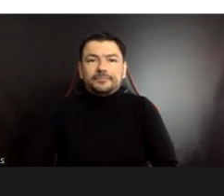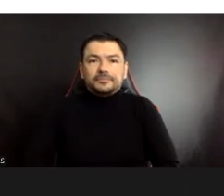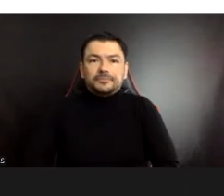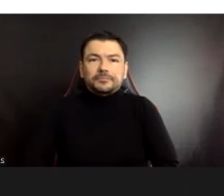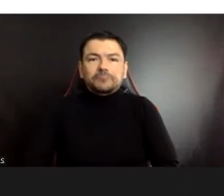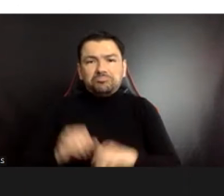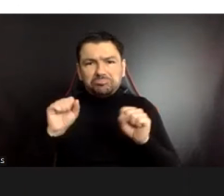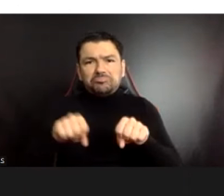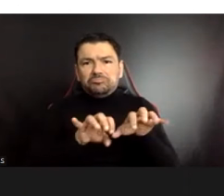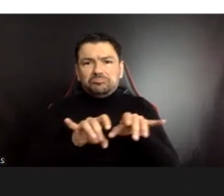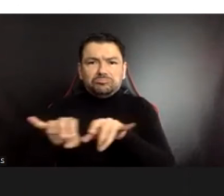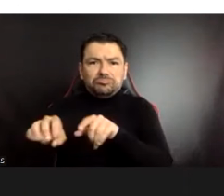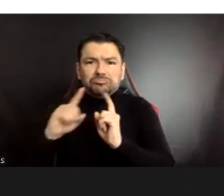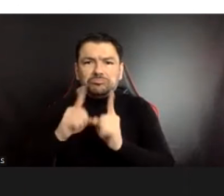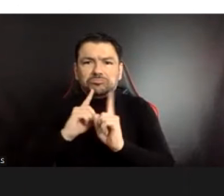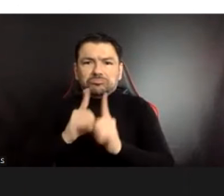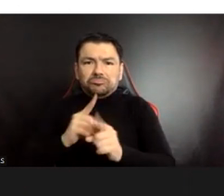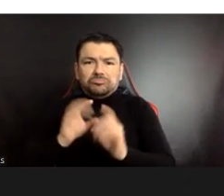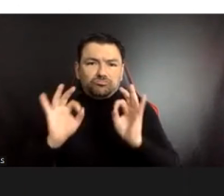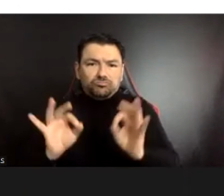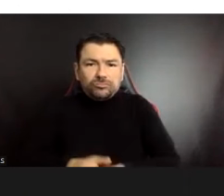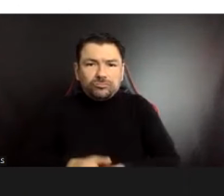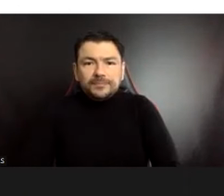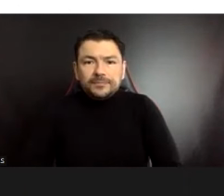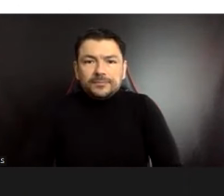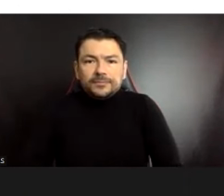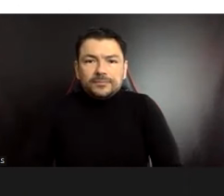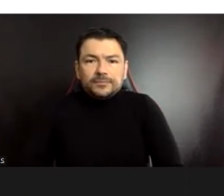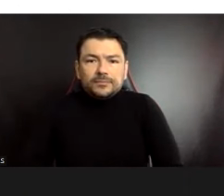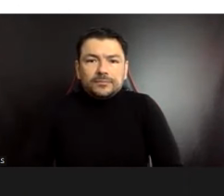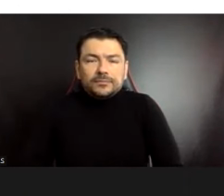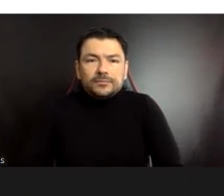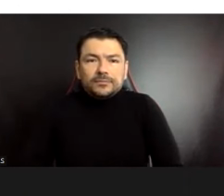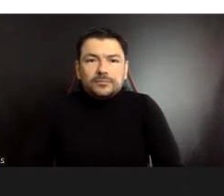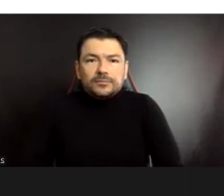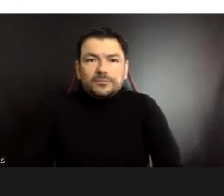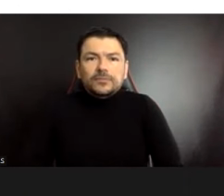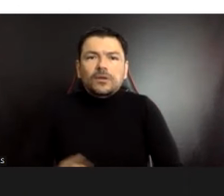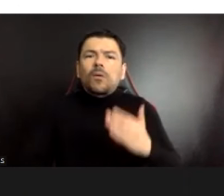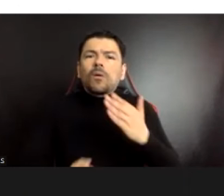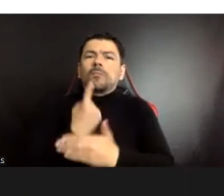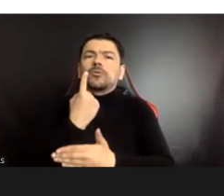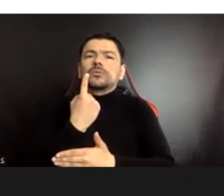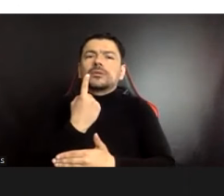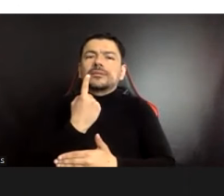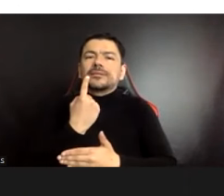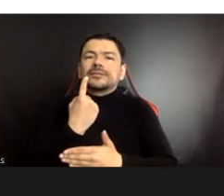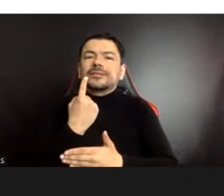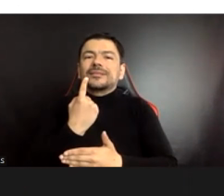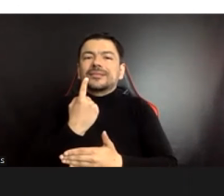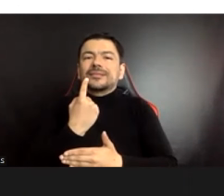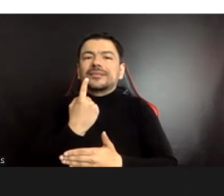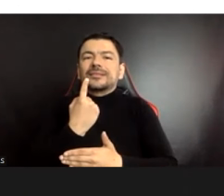la oportunidad de que las personas lo escriban en su propio idioma. Hay una pregunta de Ernest Tambo: ¿cómo